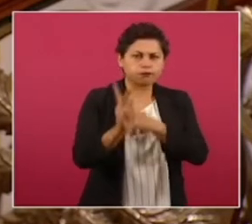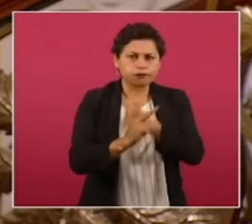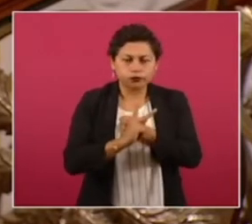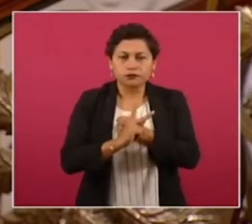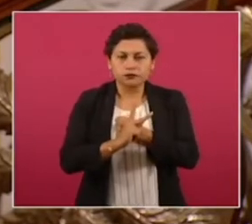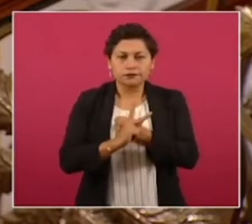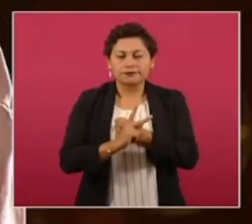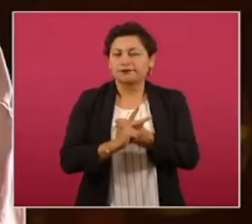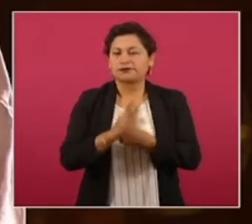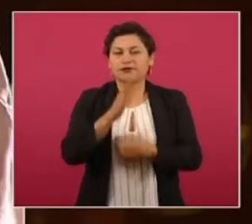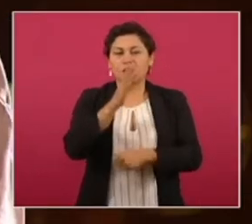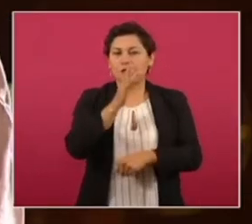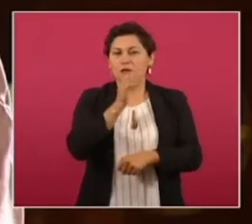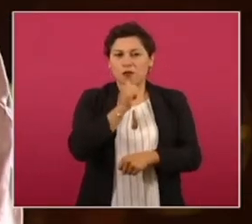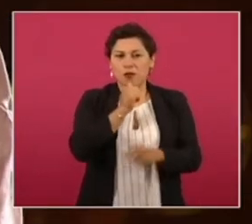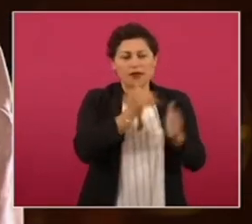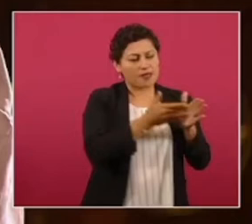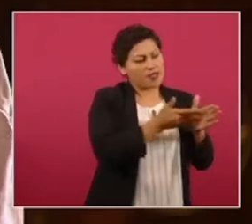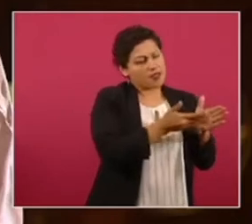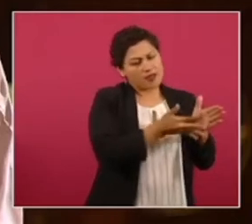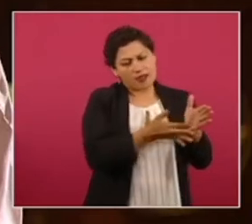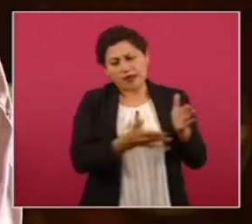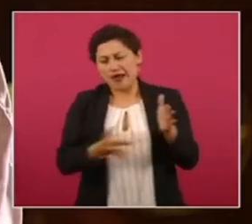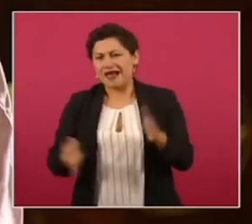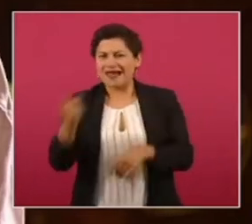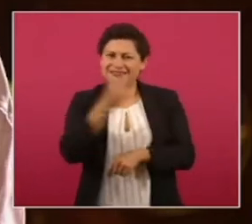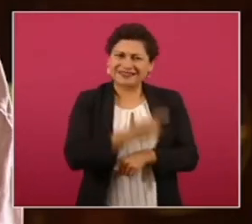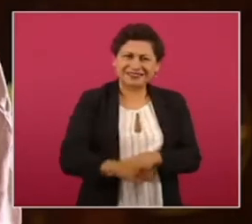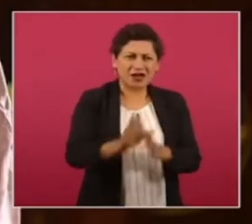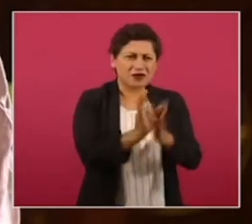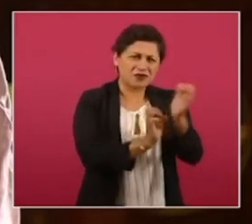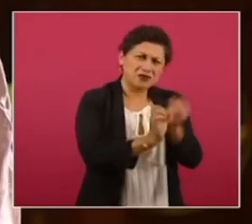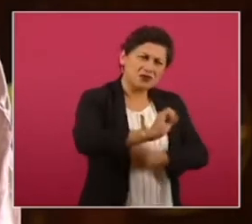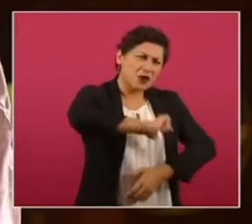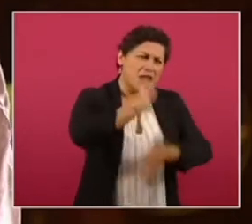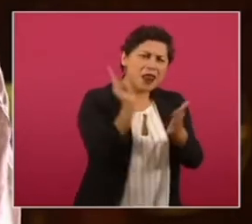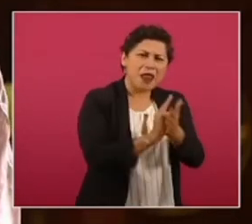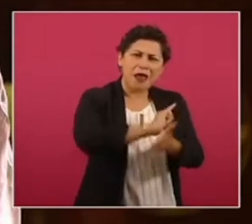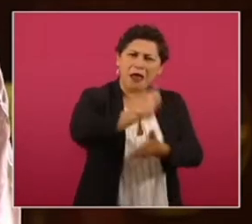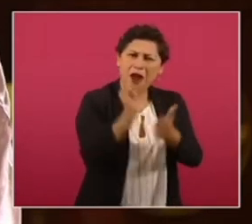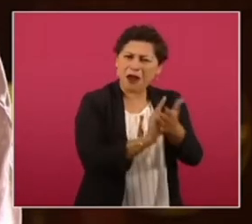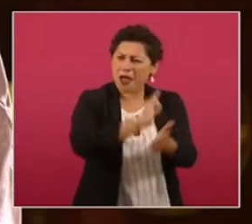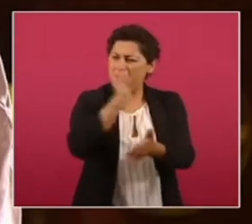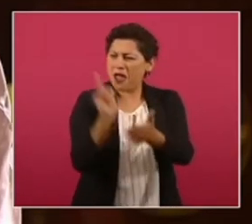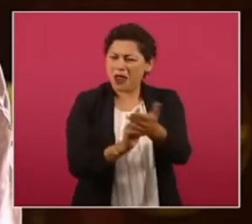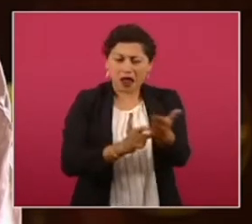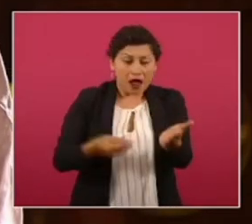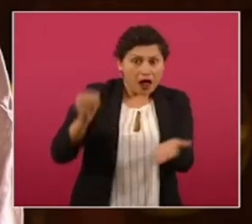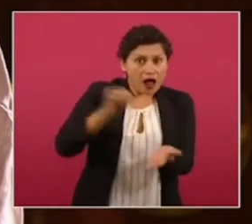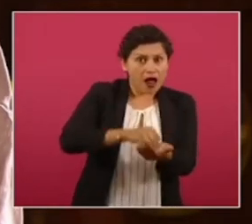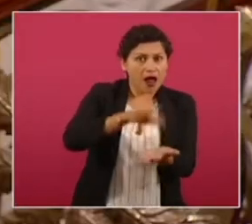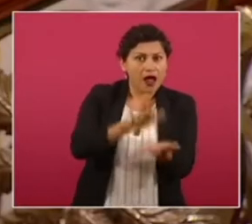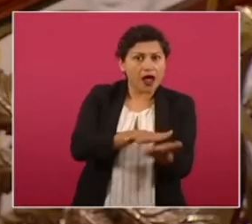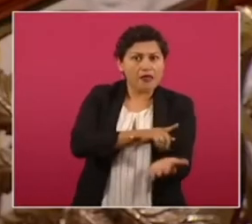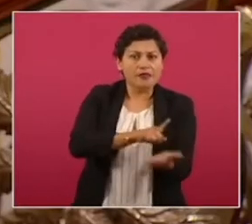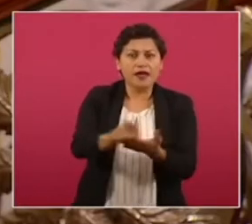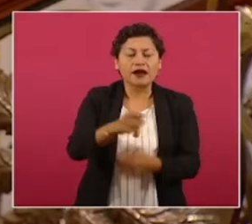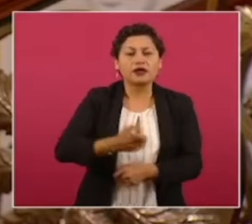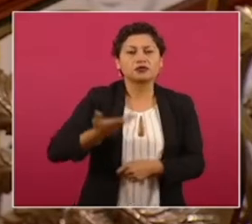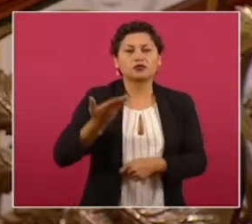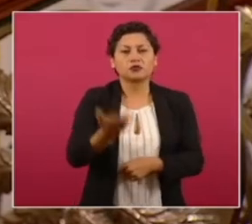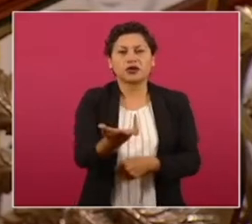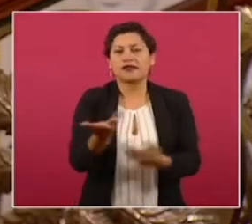por más de 100 constituciones y millares de leyes que proclamen derechos abstractos,